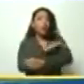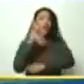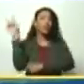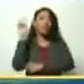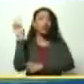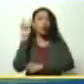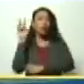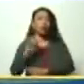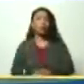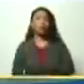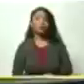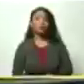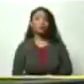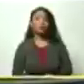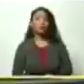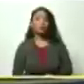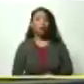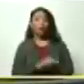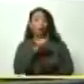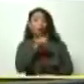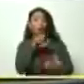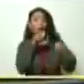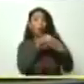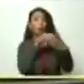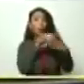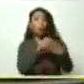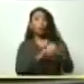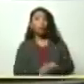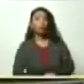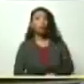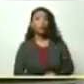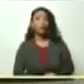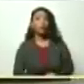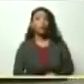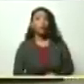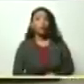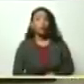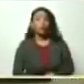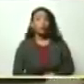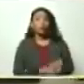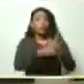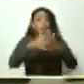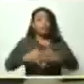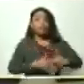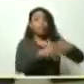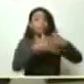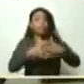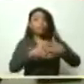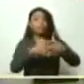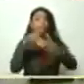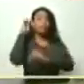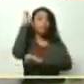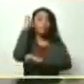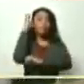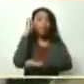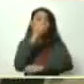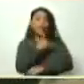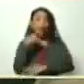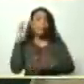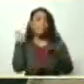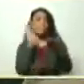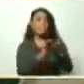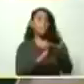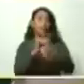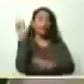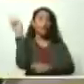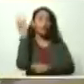que es el sector que Estados Unidos y Europa pretenden imponerle a Venezuela